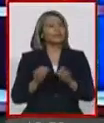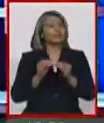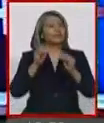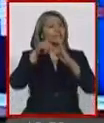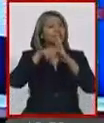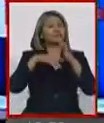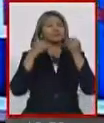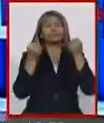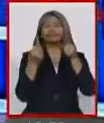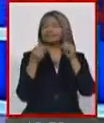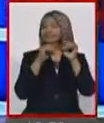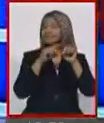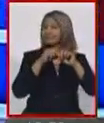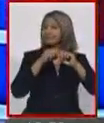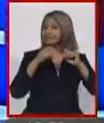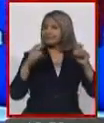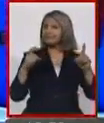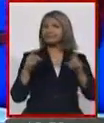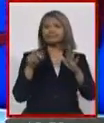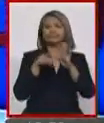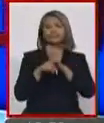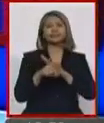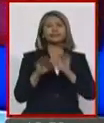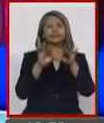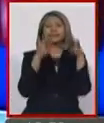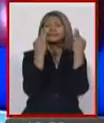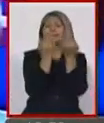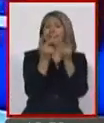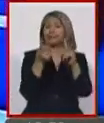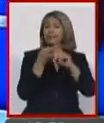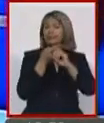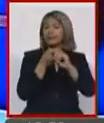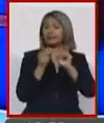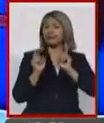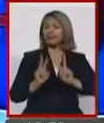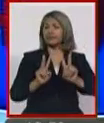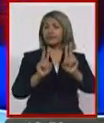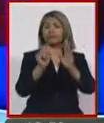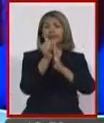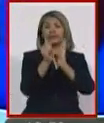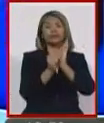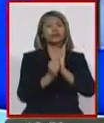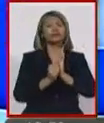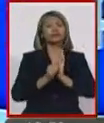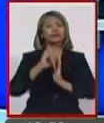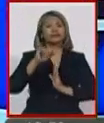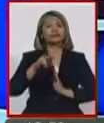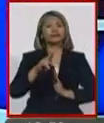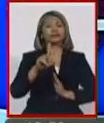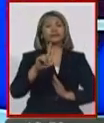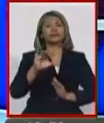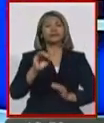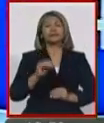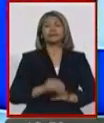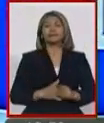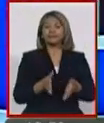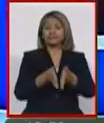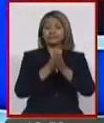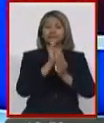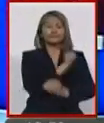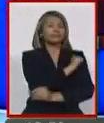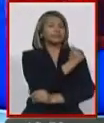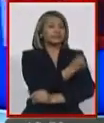Hay más detalles sobre este horrendo crimen registrado en Santa Cruz. Los familiares y amigos velan los restos del abogado Julio César Herrera. Además, piden